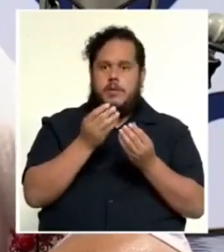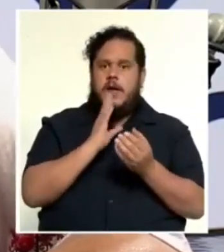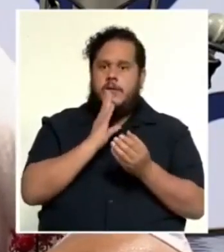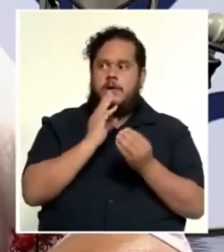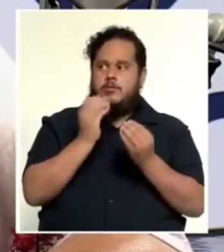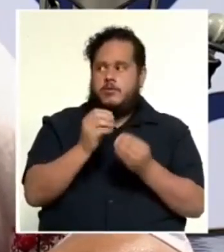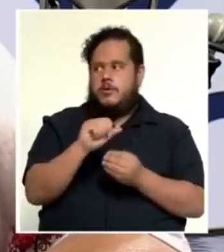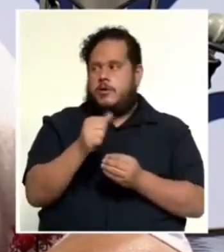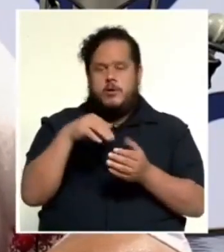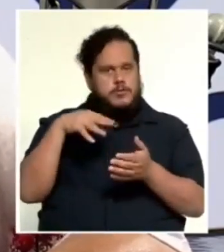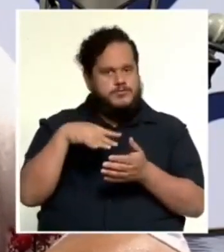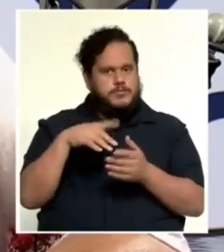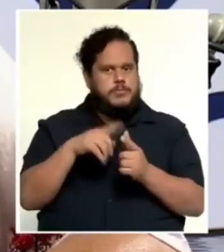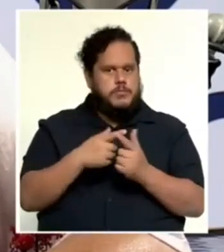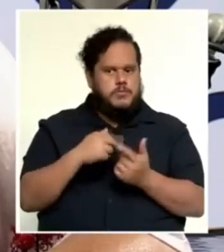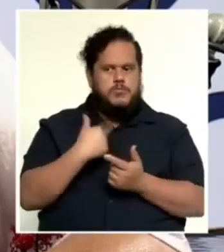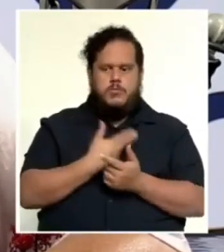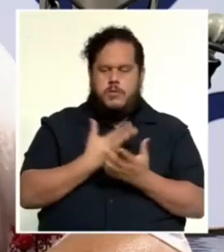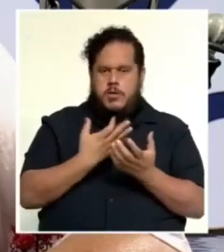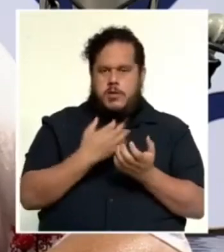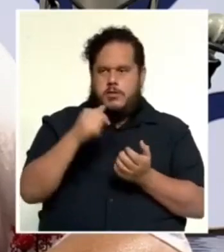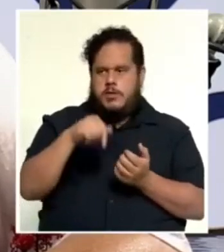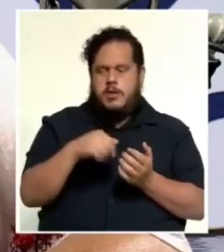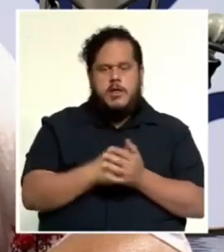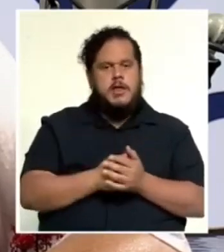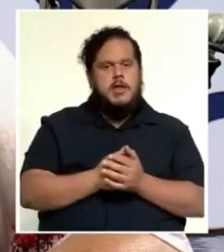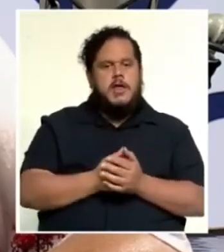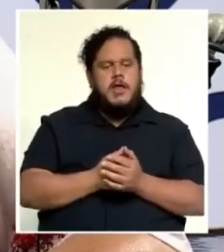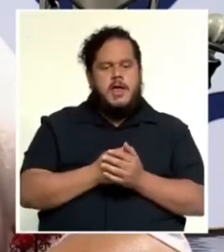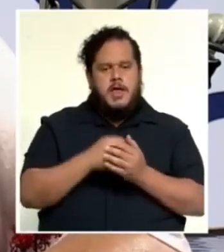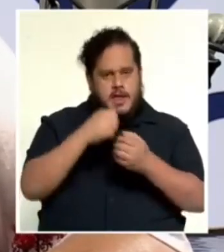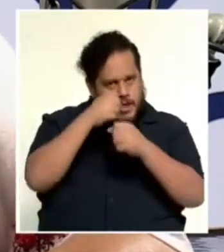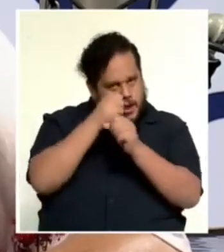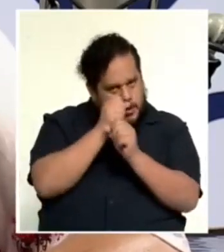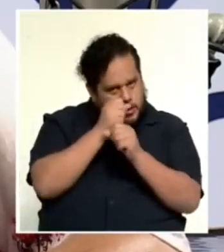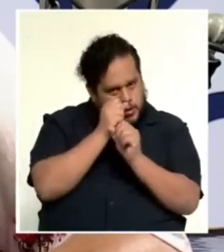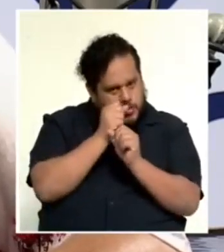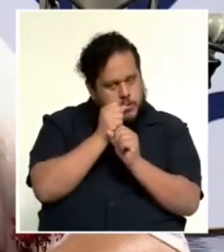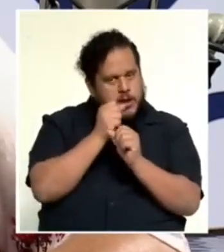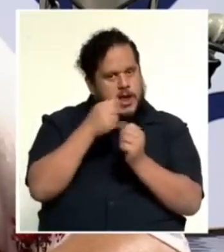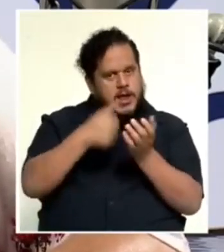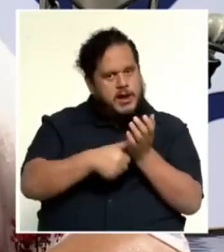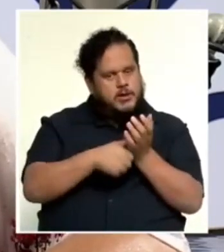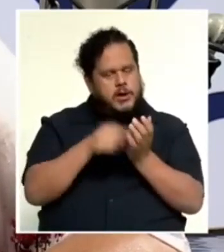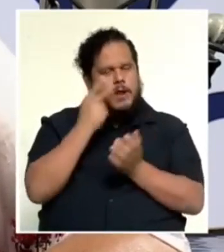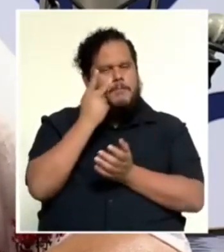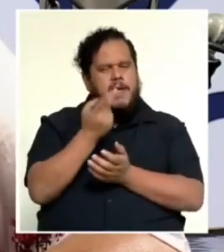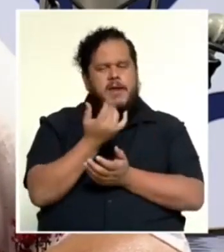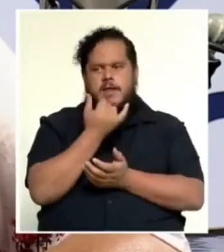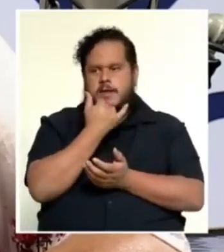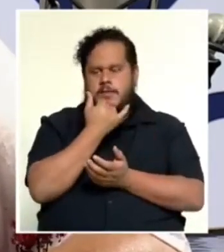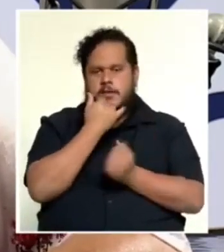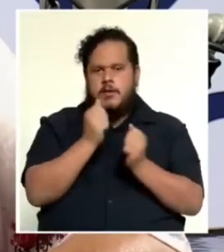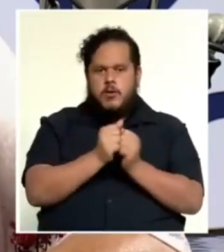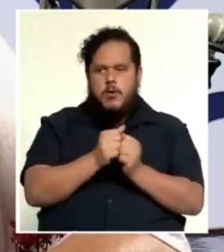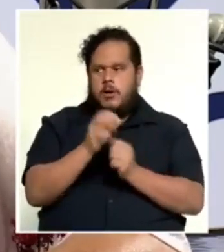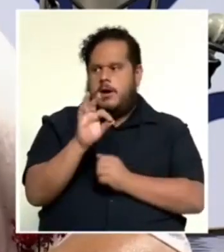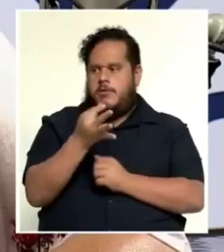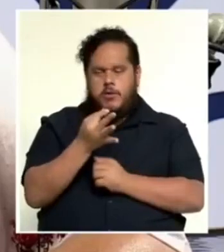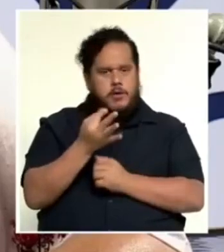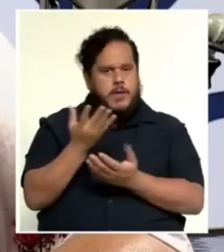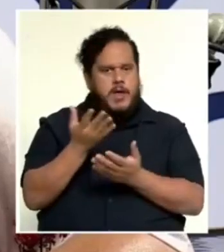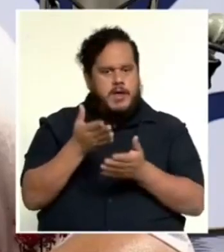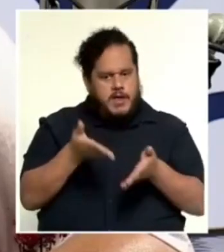del otro estudio. Entonces nosotros queremos aquí en el Zoom electoral observar qué pasa con la forma en que